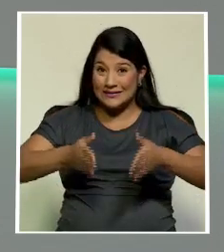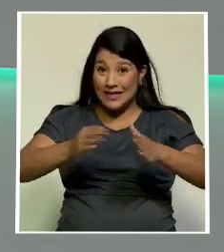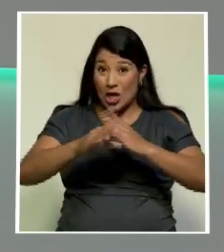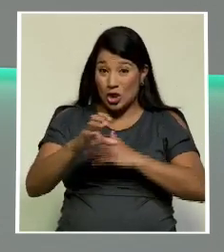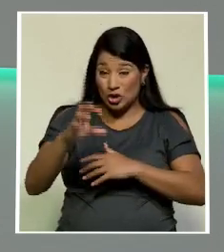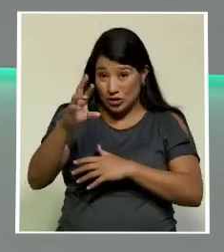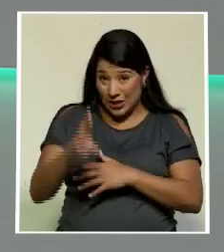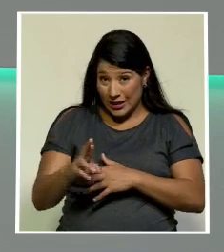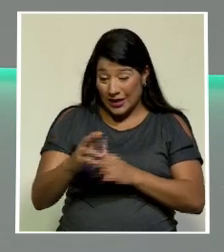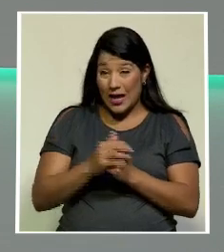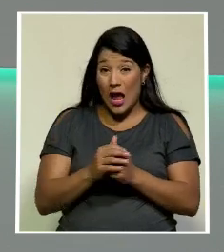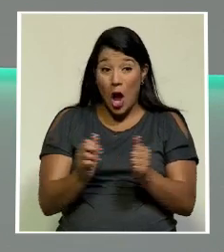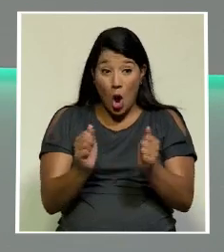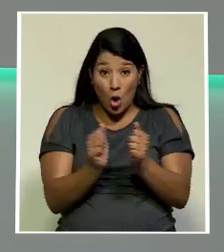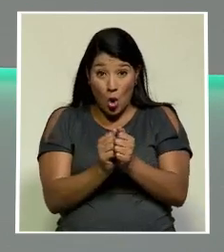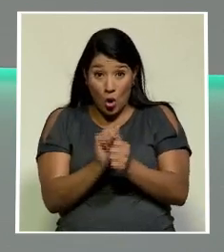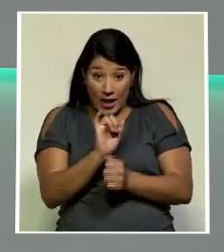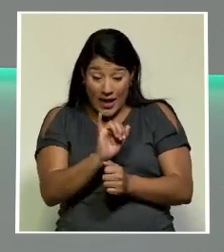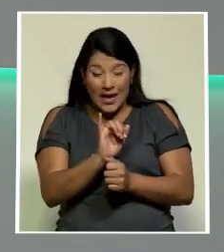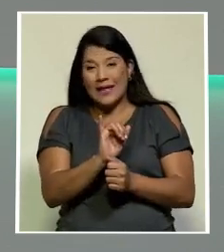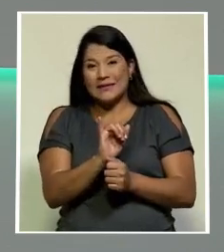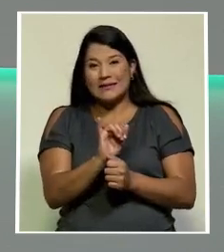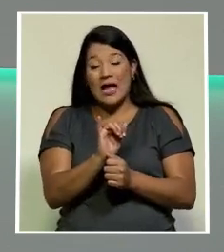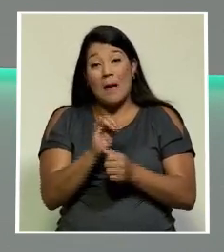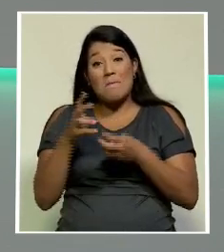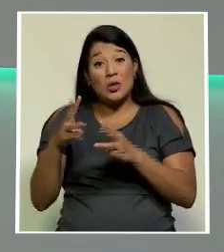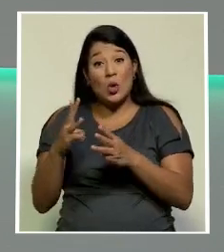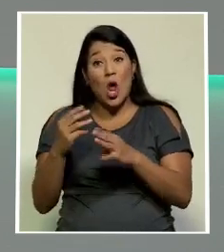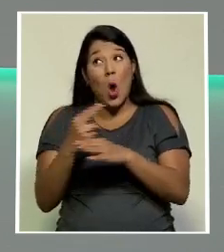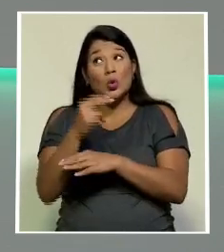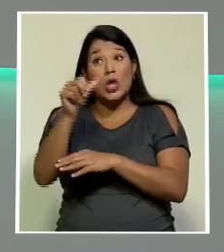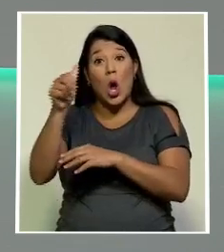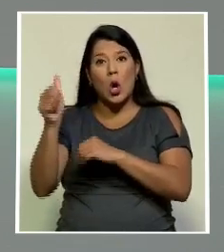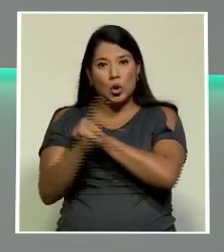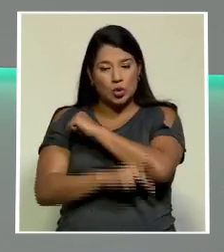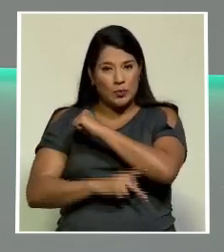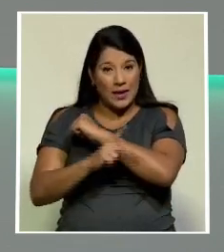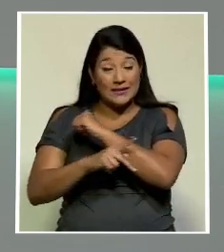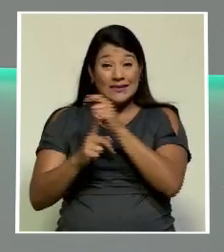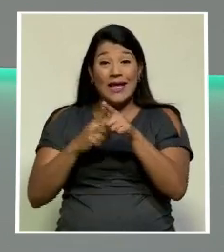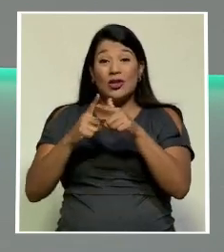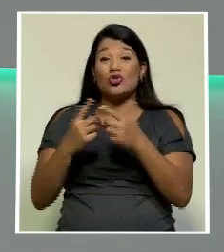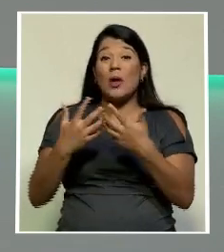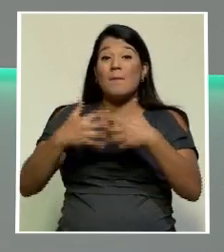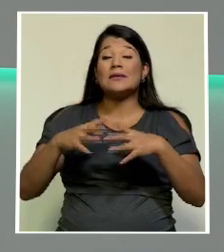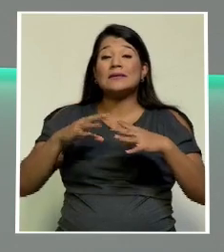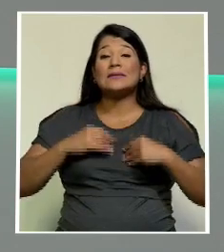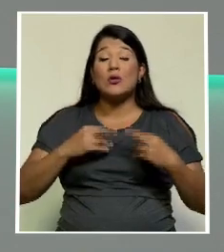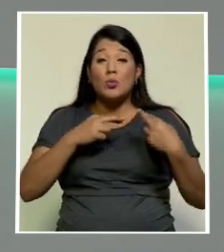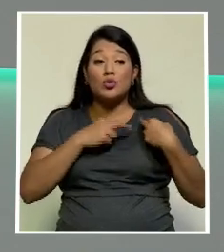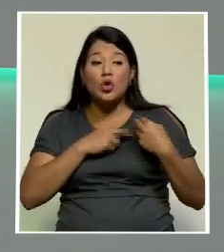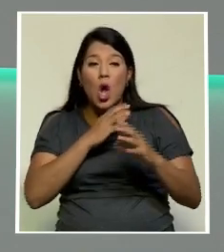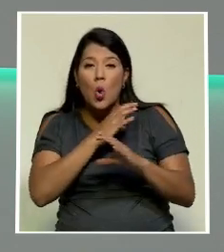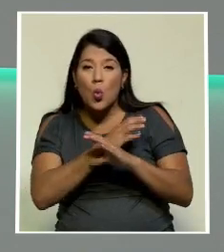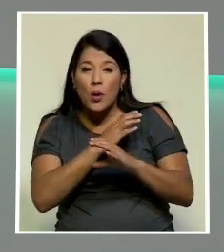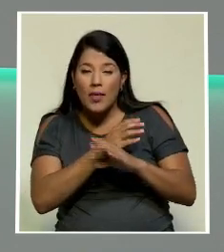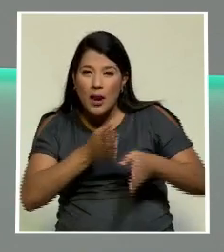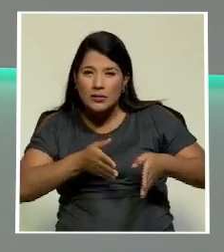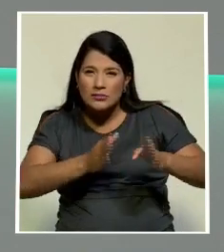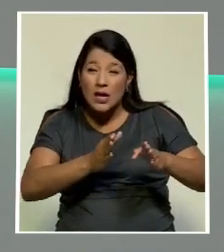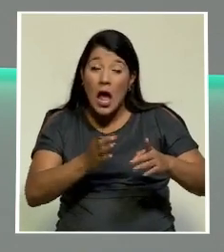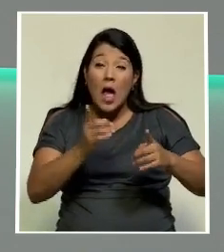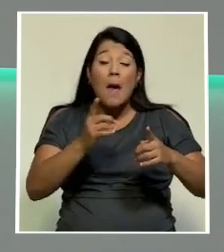Con esta modalidad que utilizan otros países de la región, las empresas se encargarían de mantenimiento de las carreteras por periodos de hasta